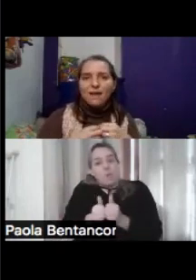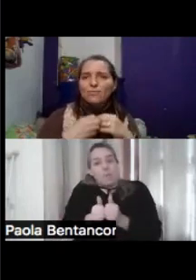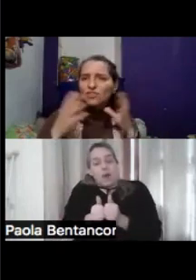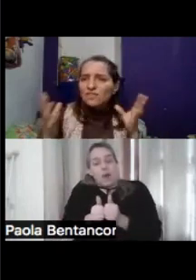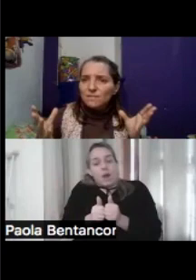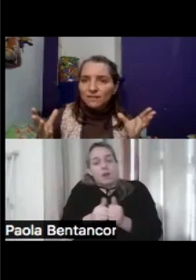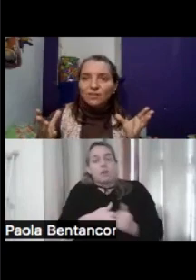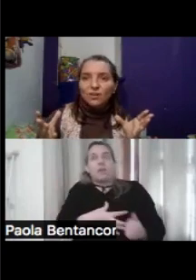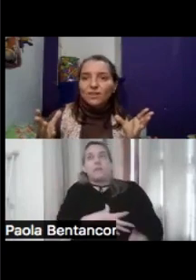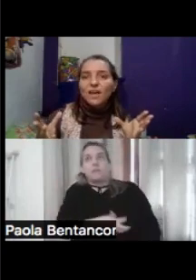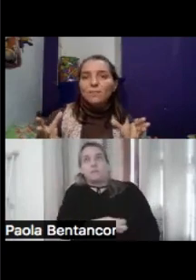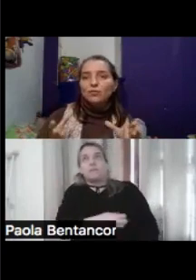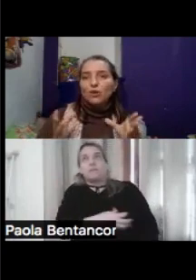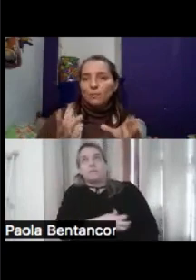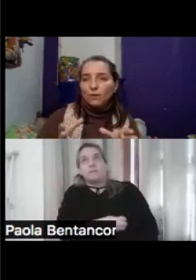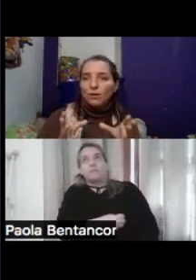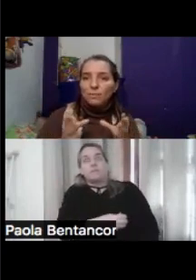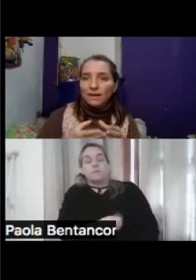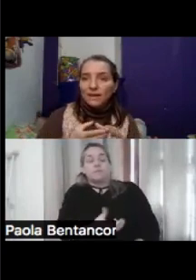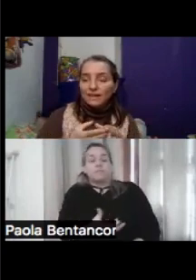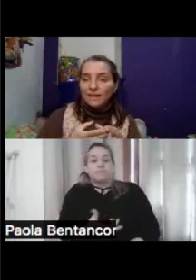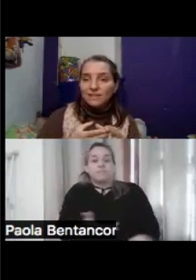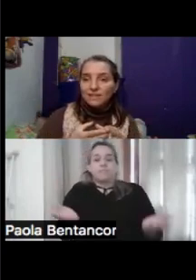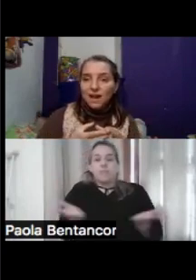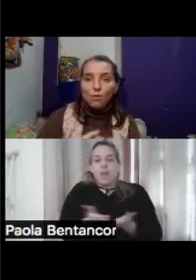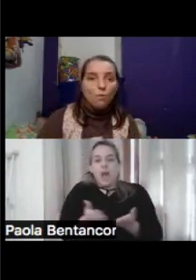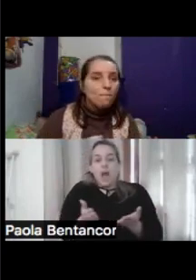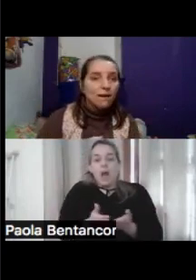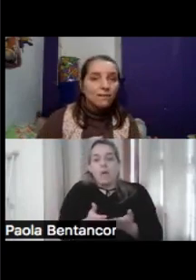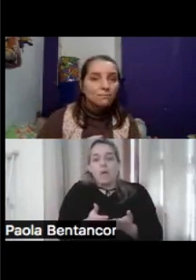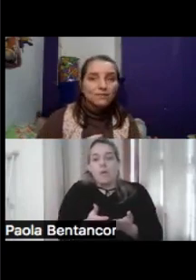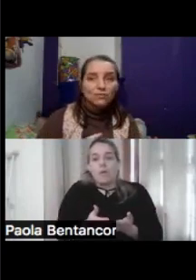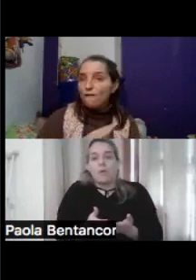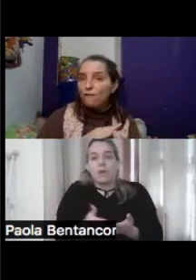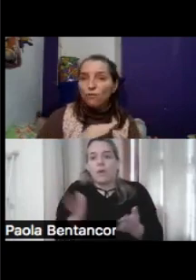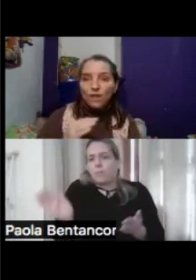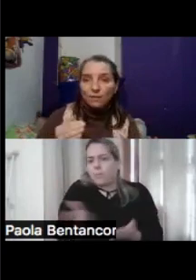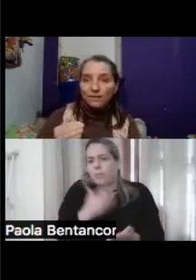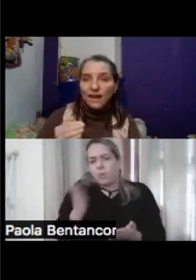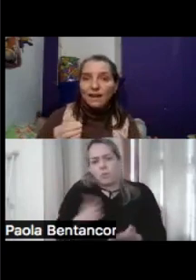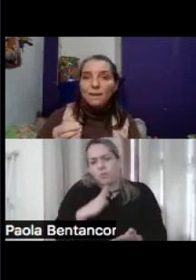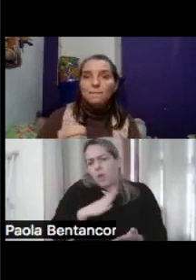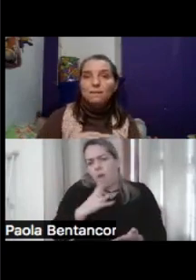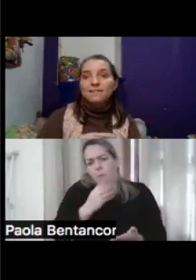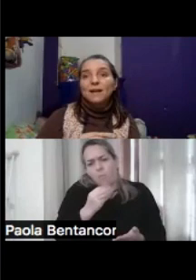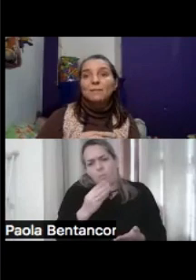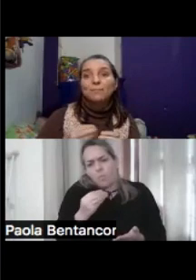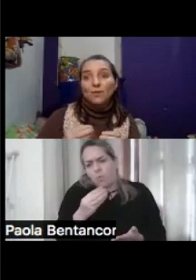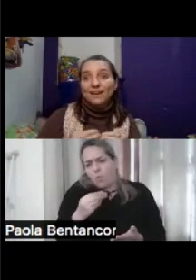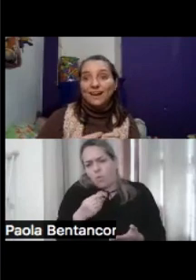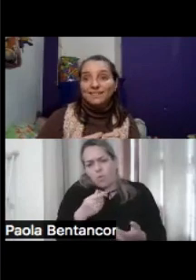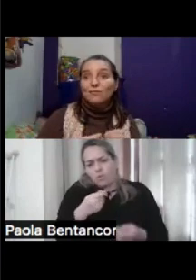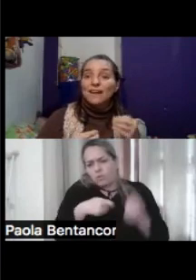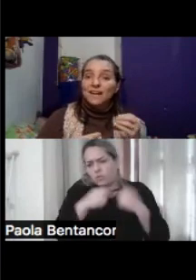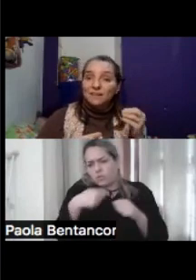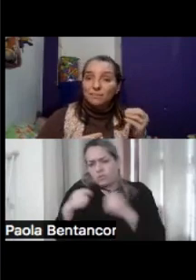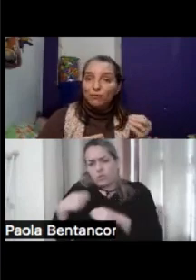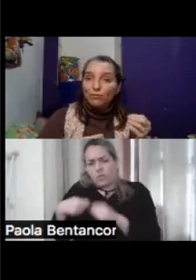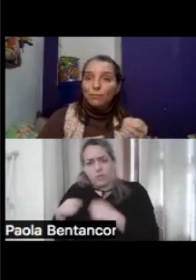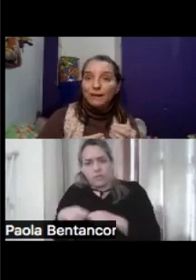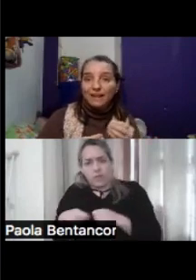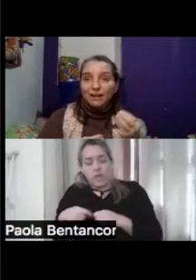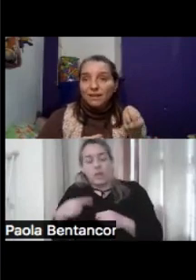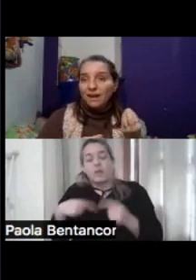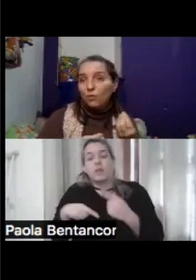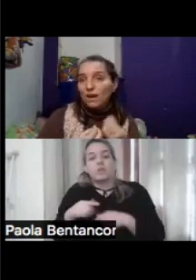en el mercado hay muchísima tecnología de apoyo disponible para la lactancia, un paso fundamental va a ser poder hacer